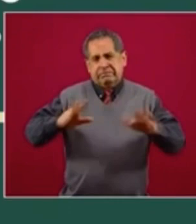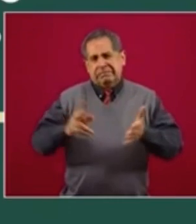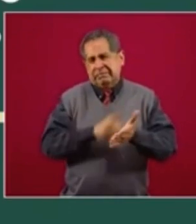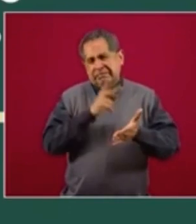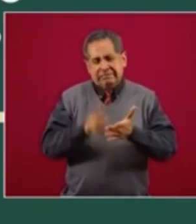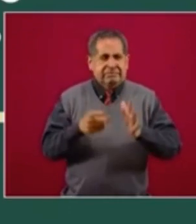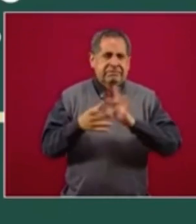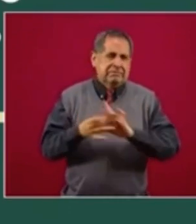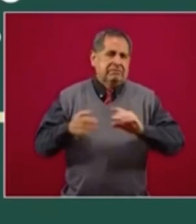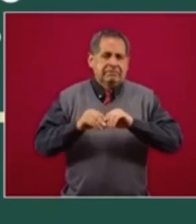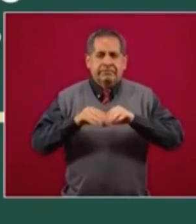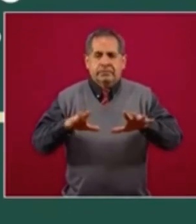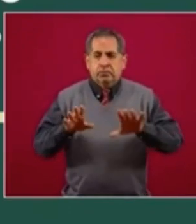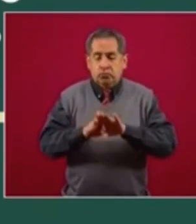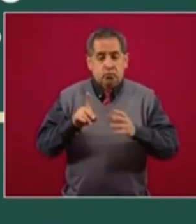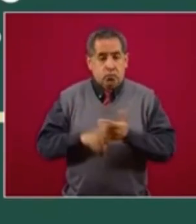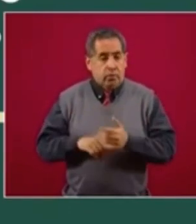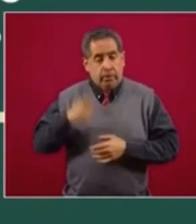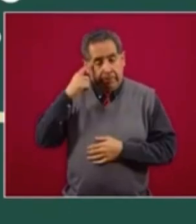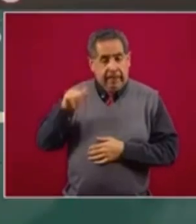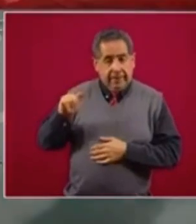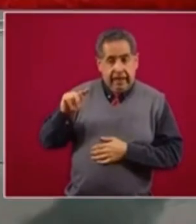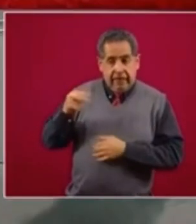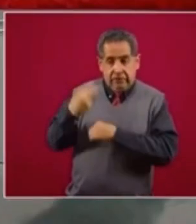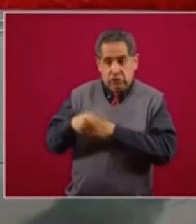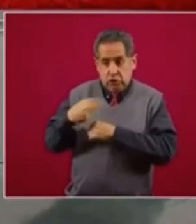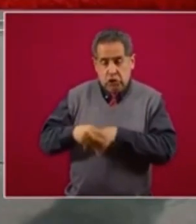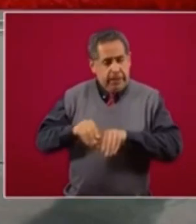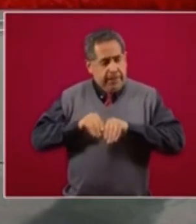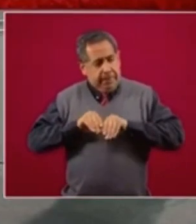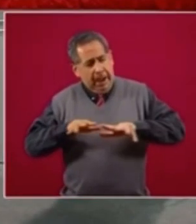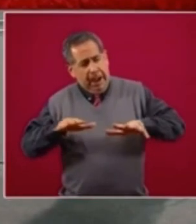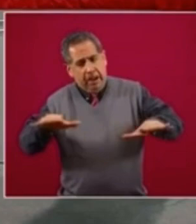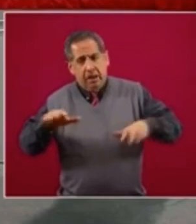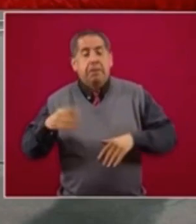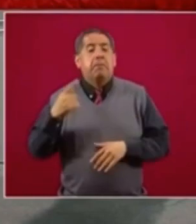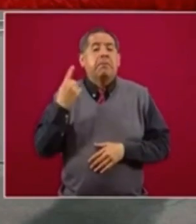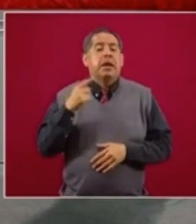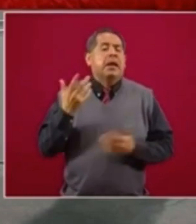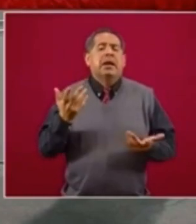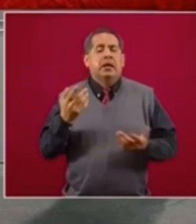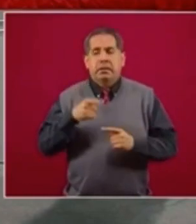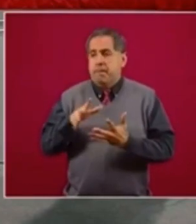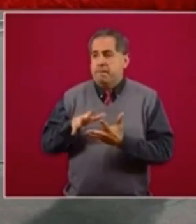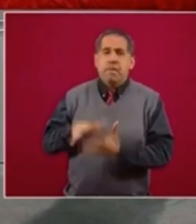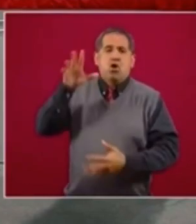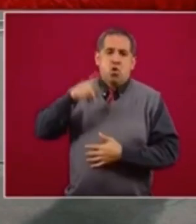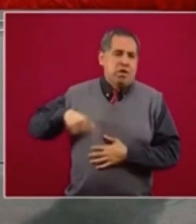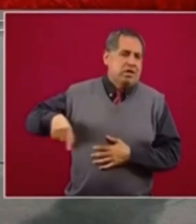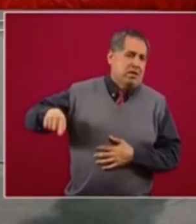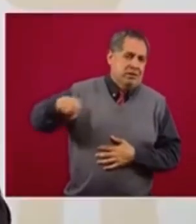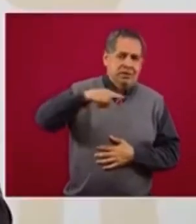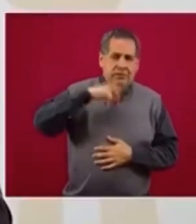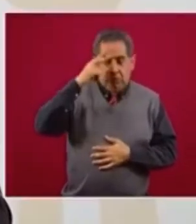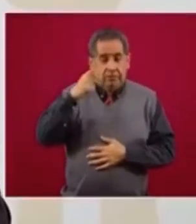el fortalecimiento de la cobertura de televisión es precisamente para poder atender a la mayoría de la población